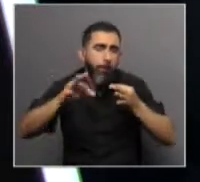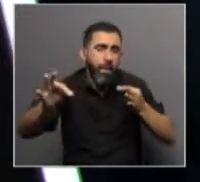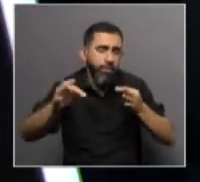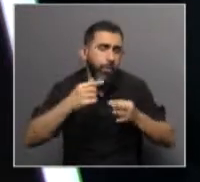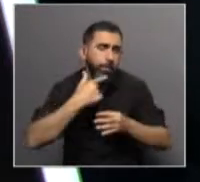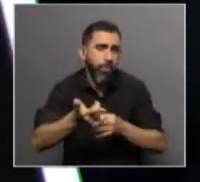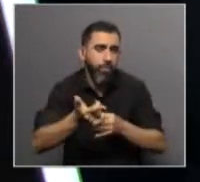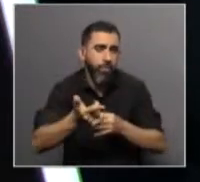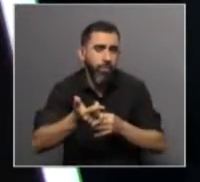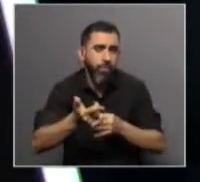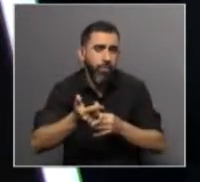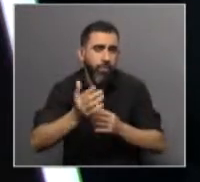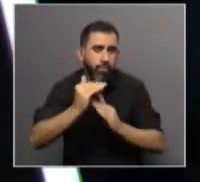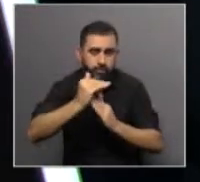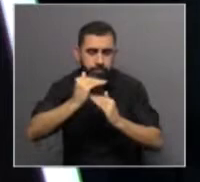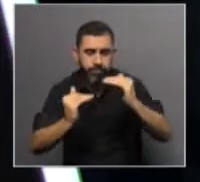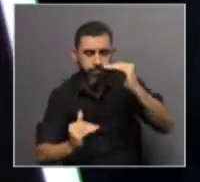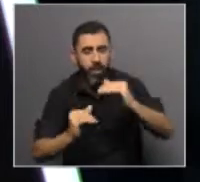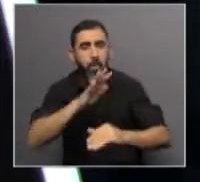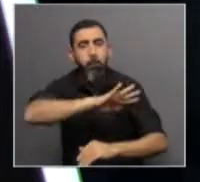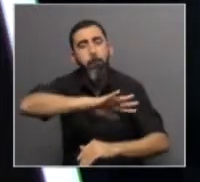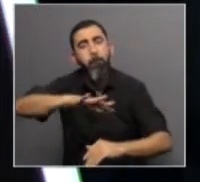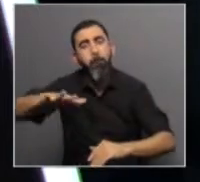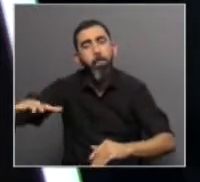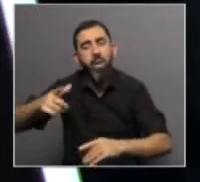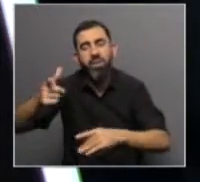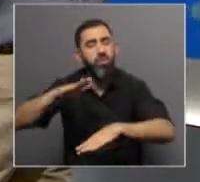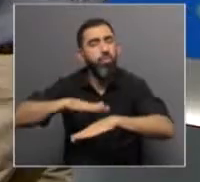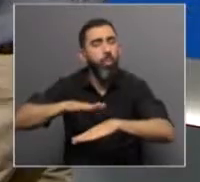abajo estaba el nivel del mar en el momento que tú